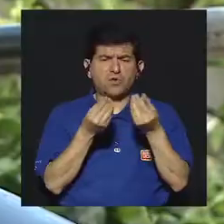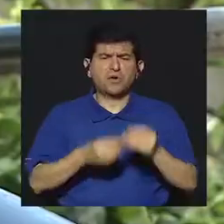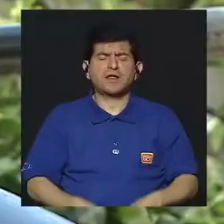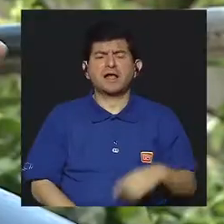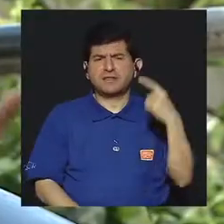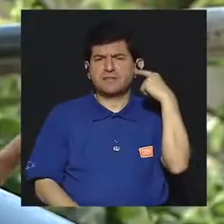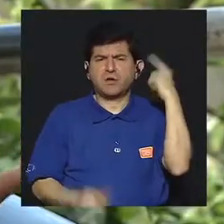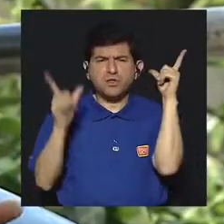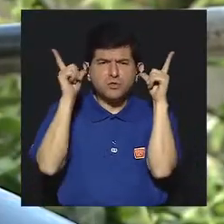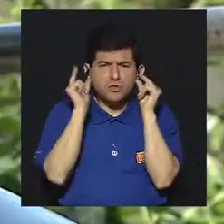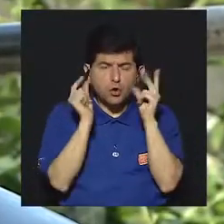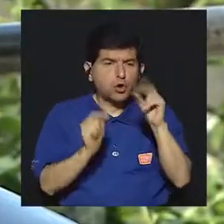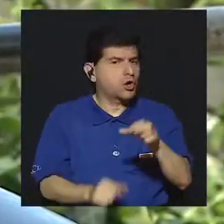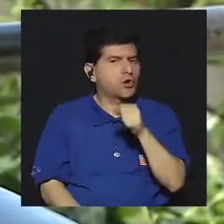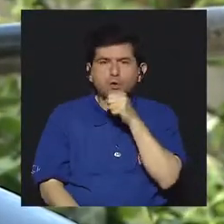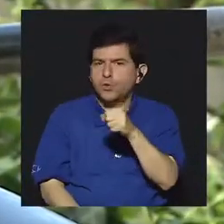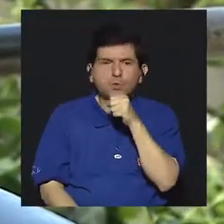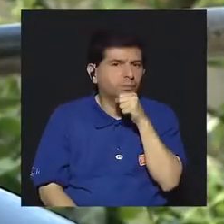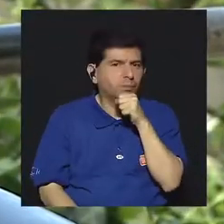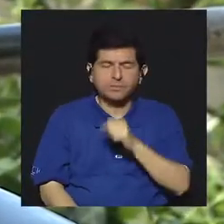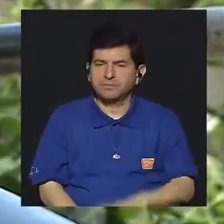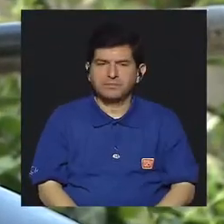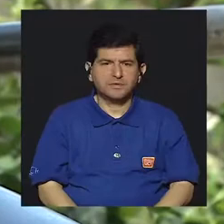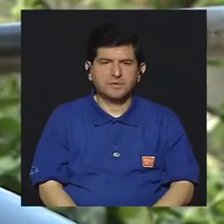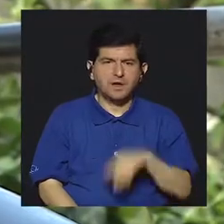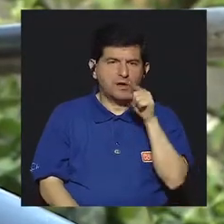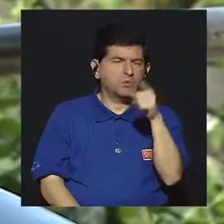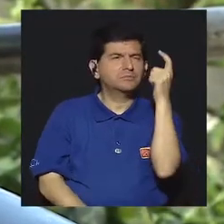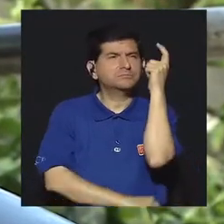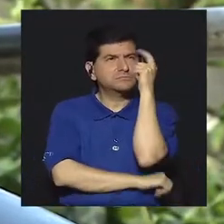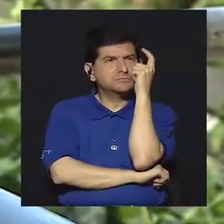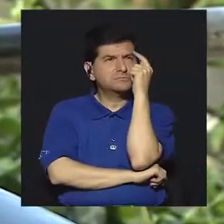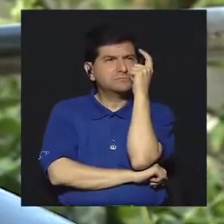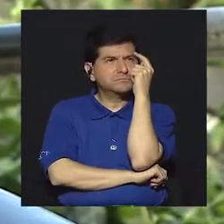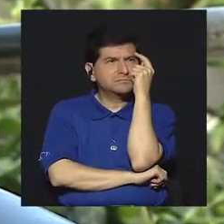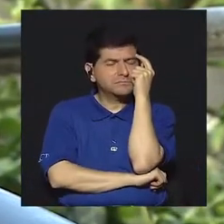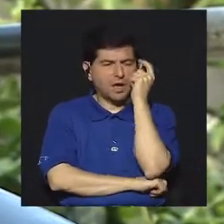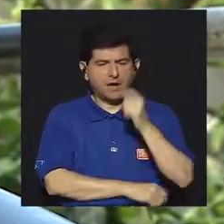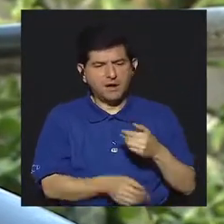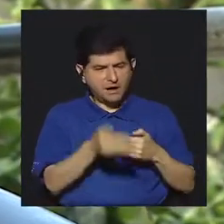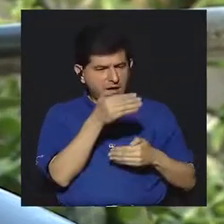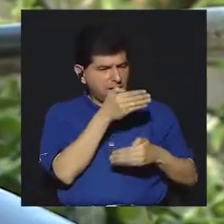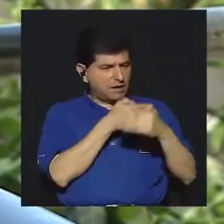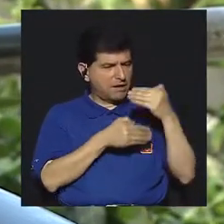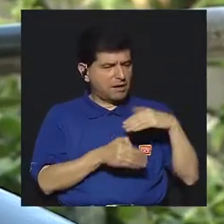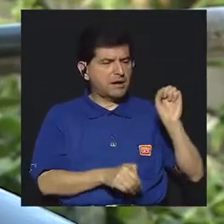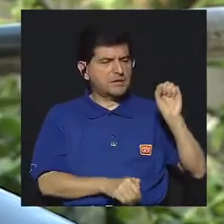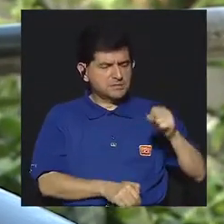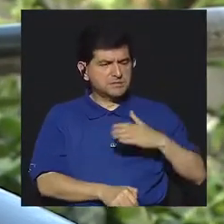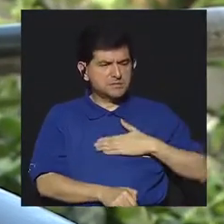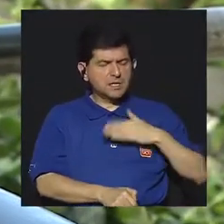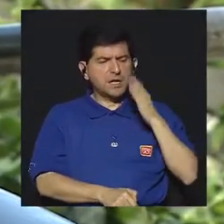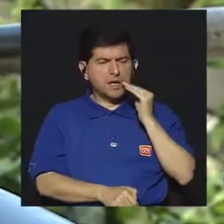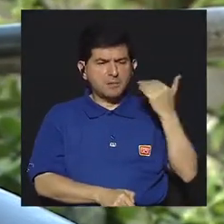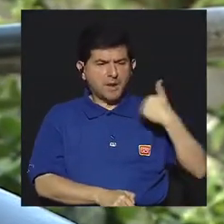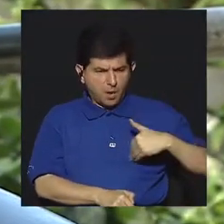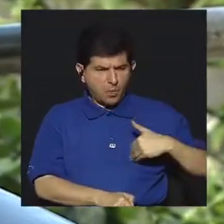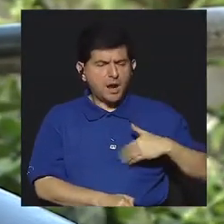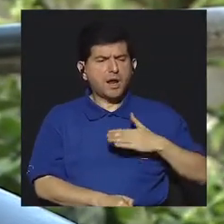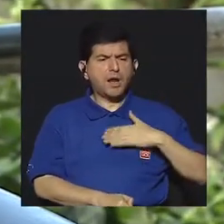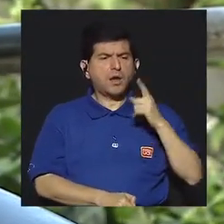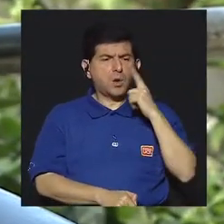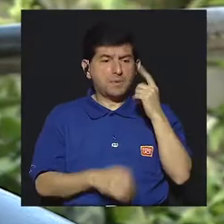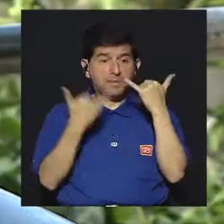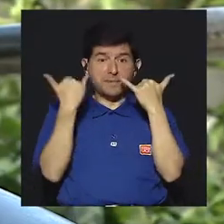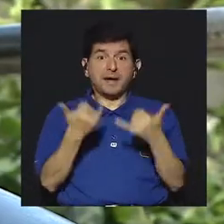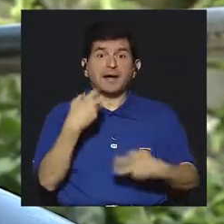auditiva y no necesariamente era por vejez, sino que vean que usted se pone a pensar y se va para atrás, tal vez y dice, sí, mi abuelo tenía problemas, mi